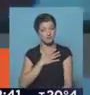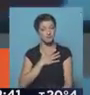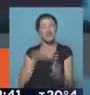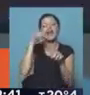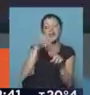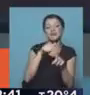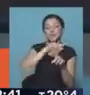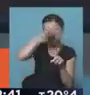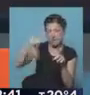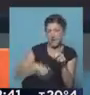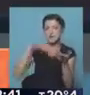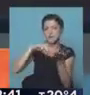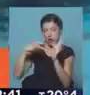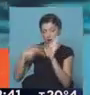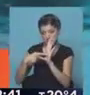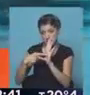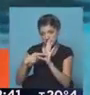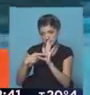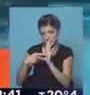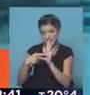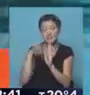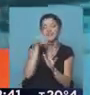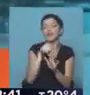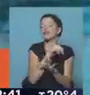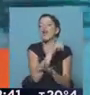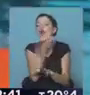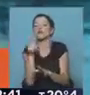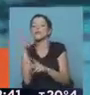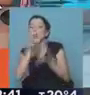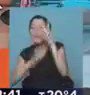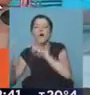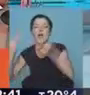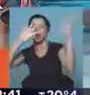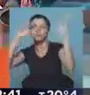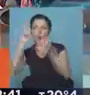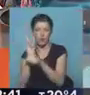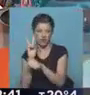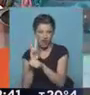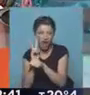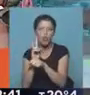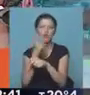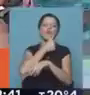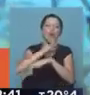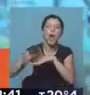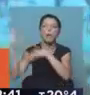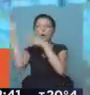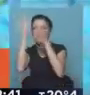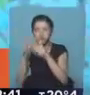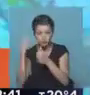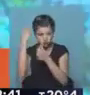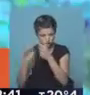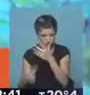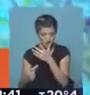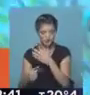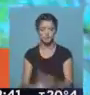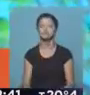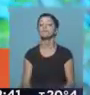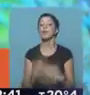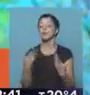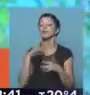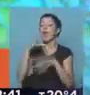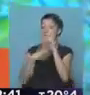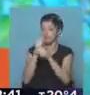esta situación de búsqueda de un planeta mejor, ¿no? De hecho, los acuerdos a los que se ha llegado en esta oportunidad van a ser graduales.